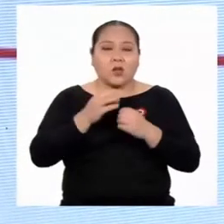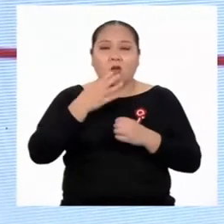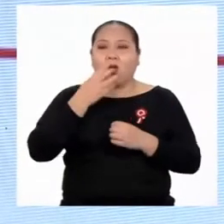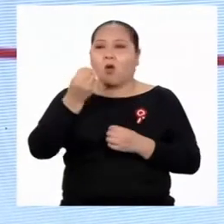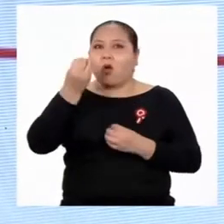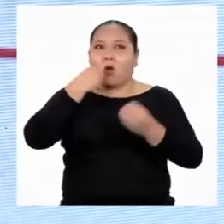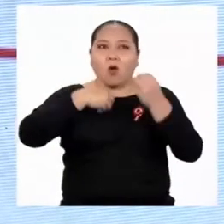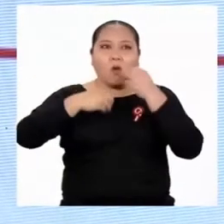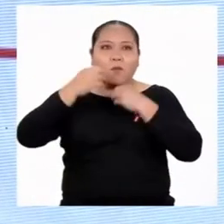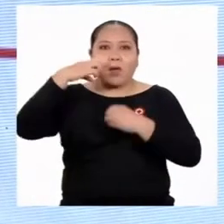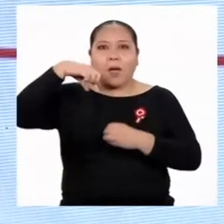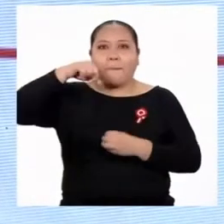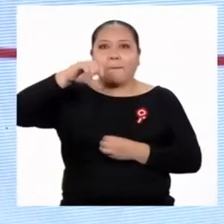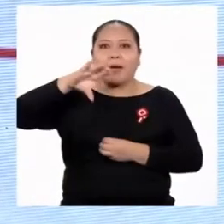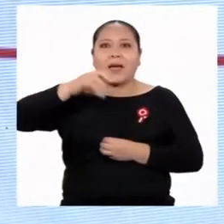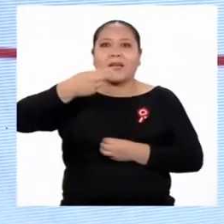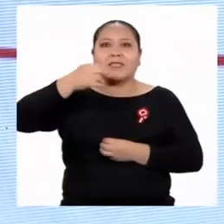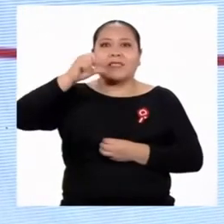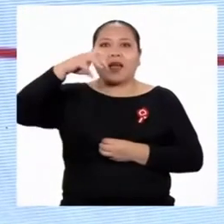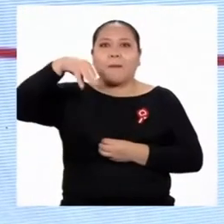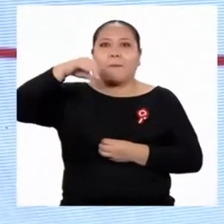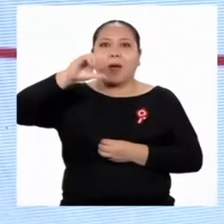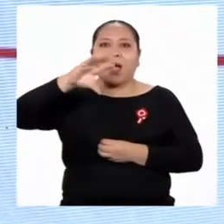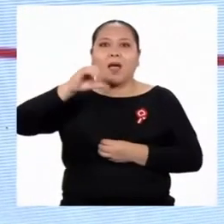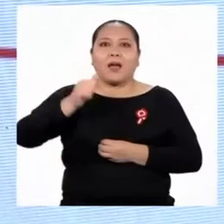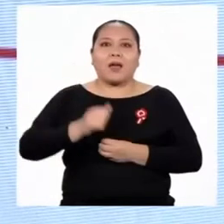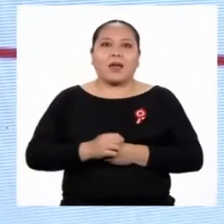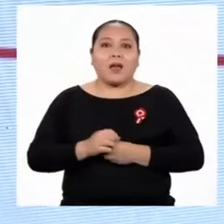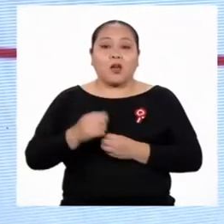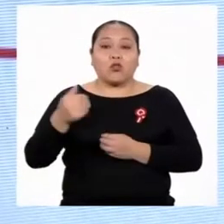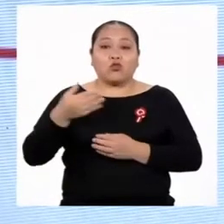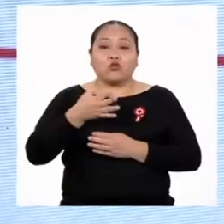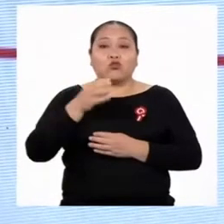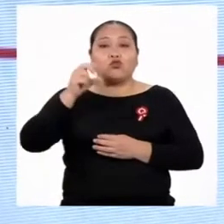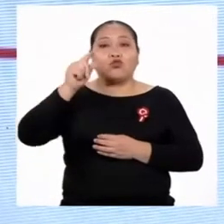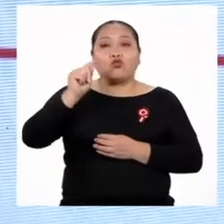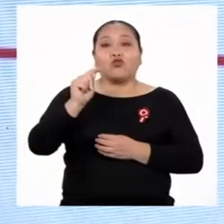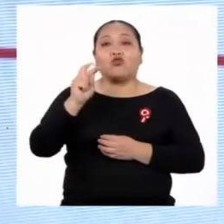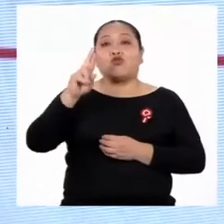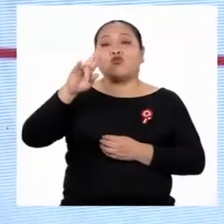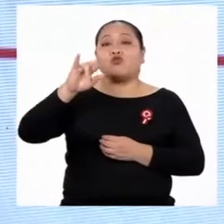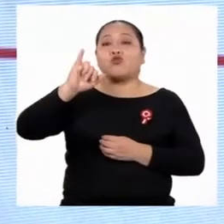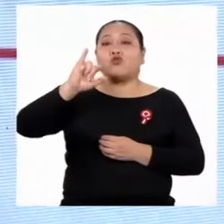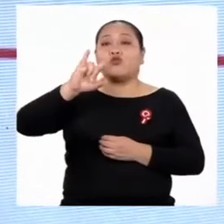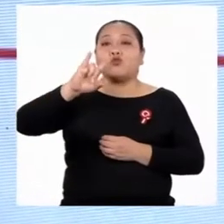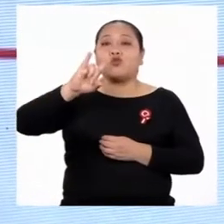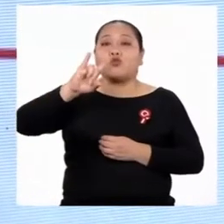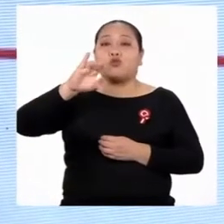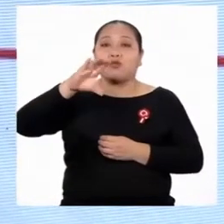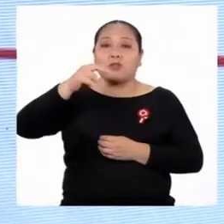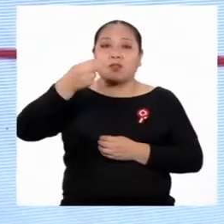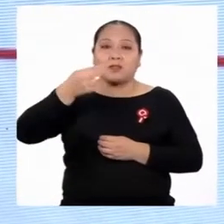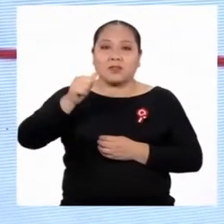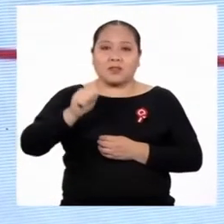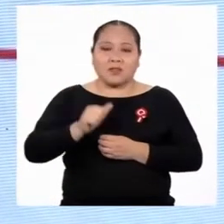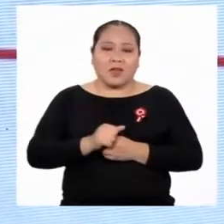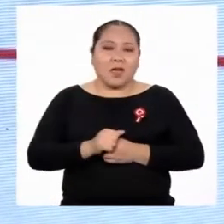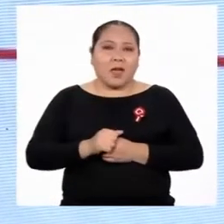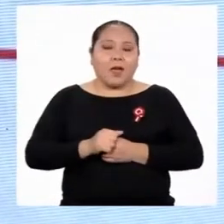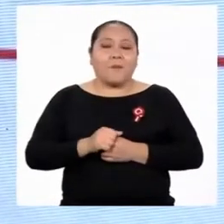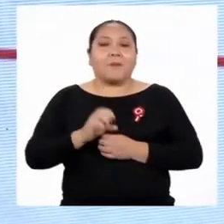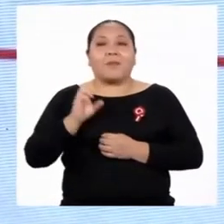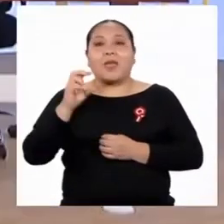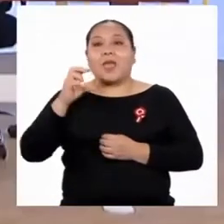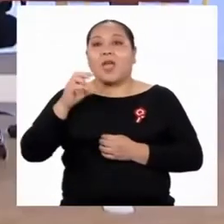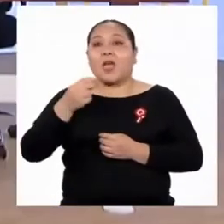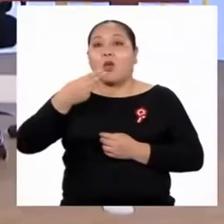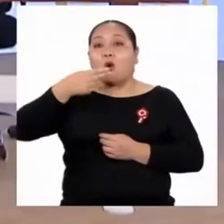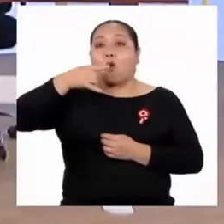pachamanca, trucha, humitas y cuando hacía frío, una deliciosa patasca.